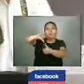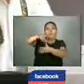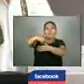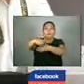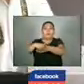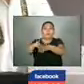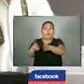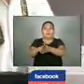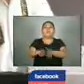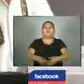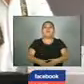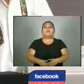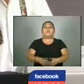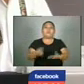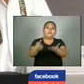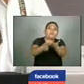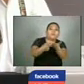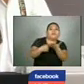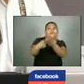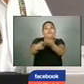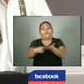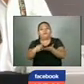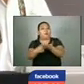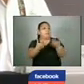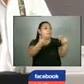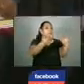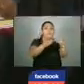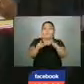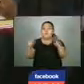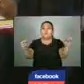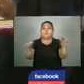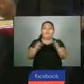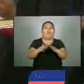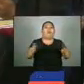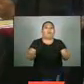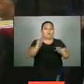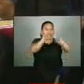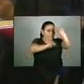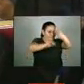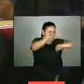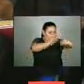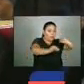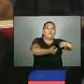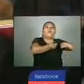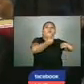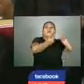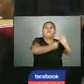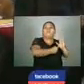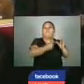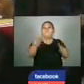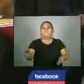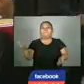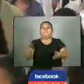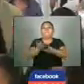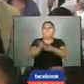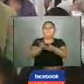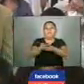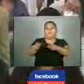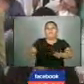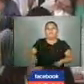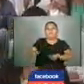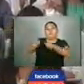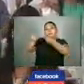Al finalizar estos debates y la divulgación del proyecto, se elaborará un informe que se anexará a la propuesta de